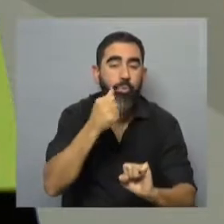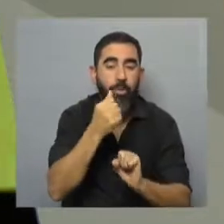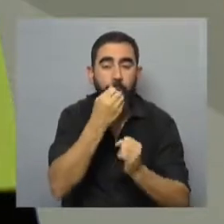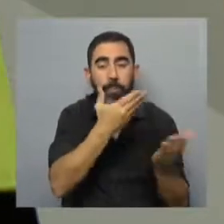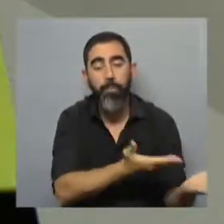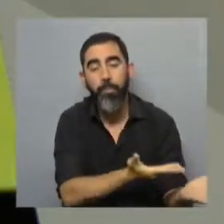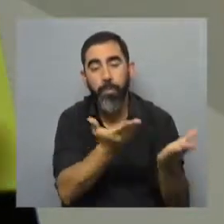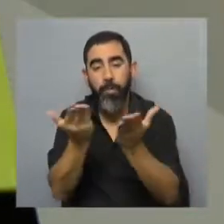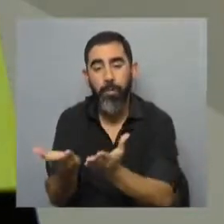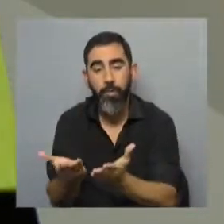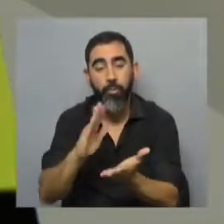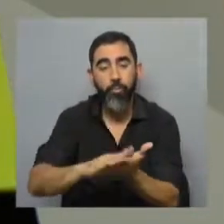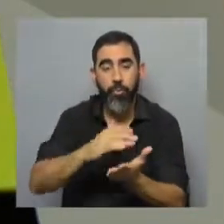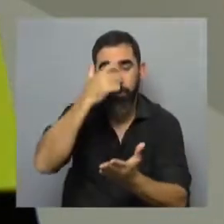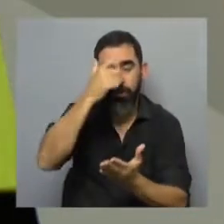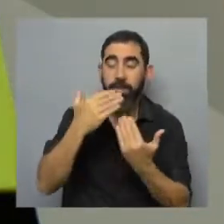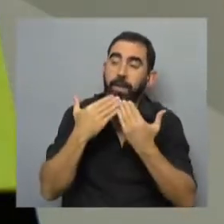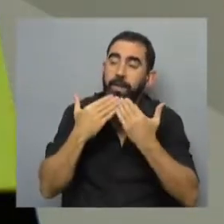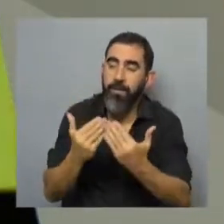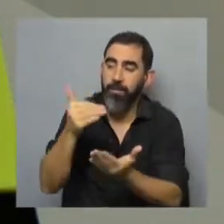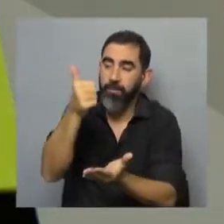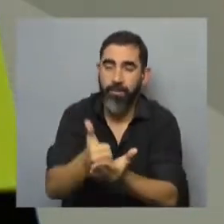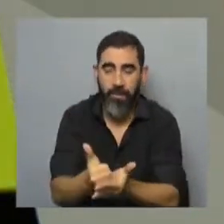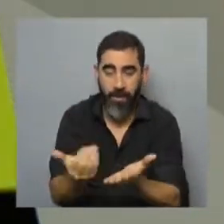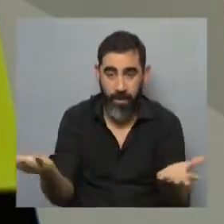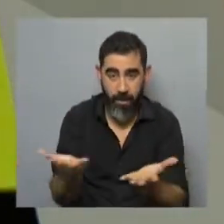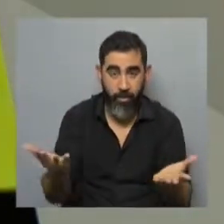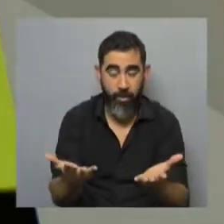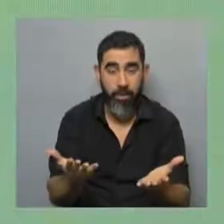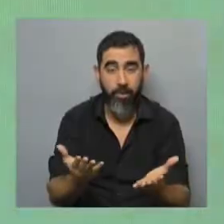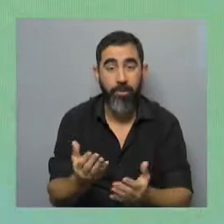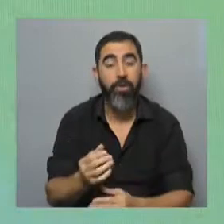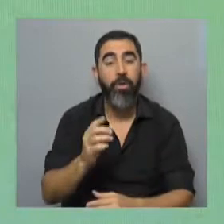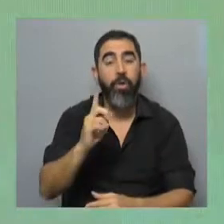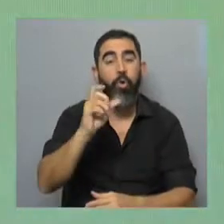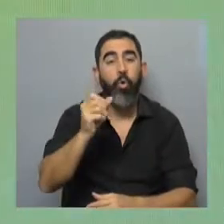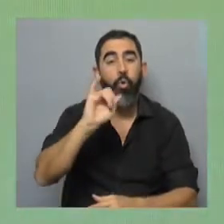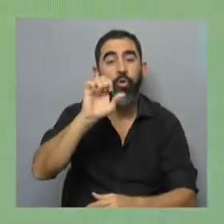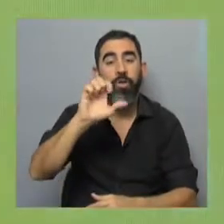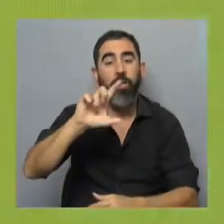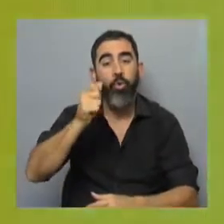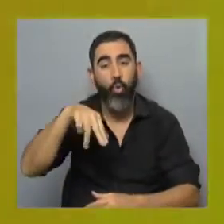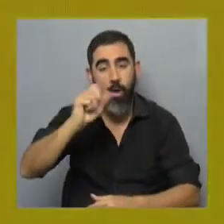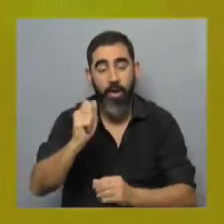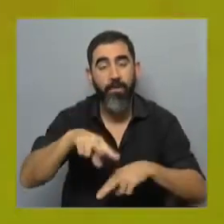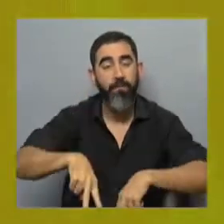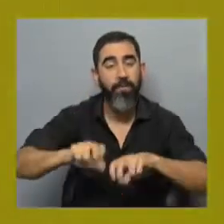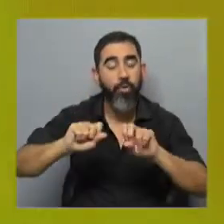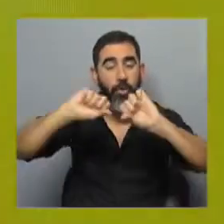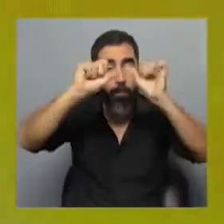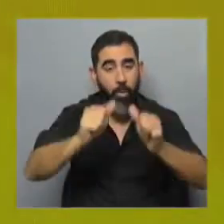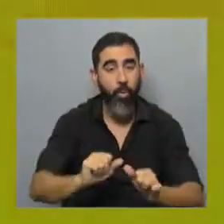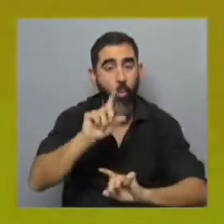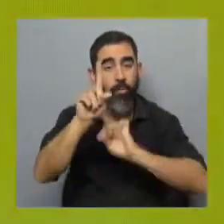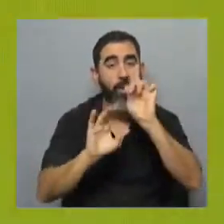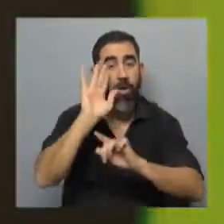la bienvenida en Sobre Ciencia, agradeciéndole mucho su presencia, a Guillermo Goyenola, investigador del CURE Maldonado de la Universidad de la